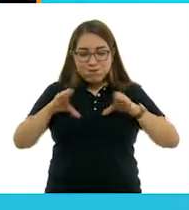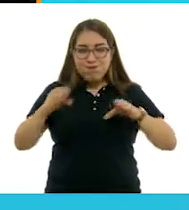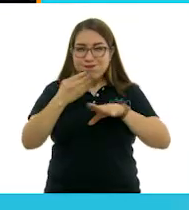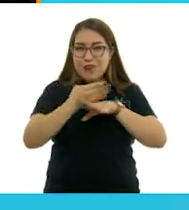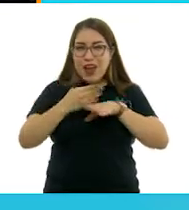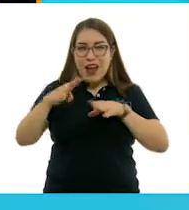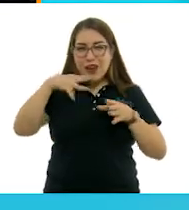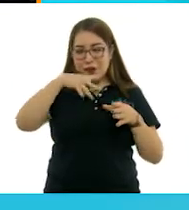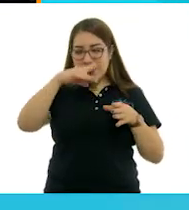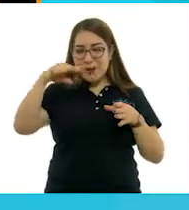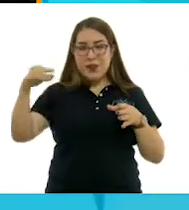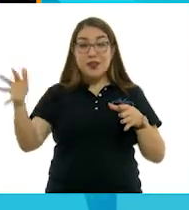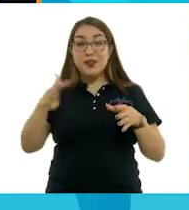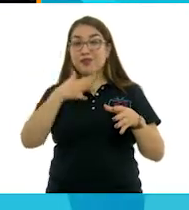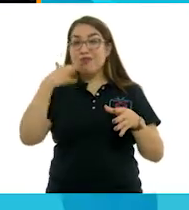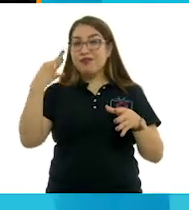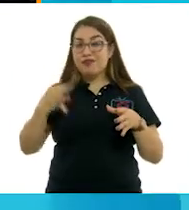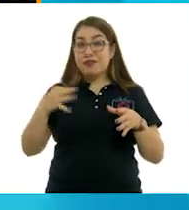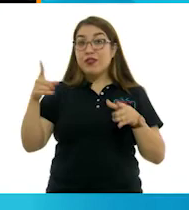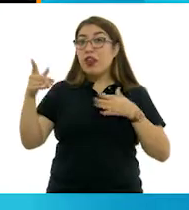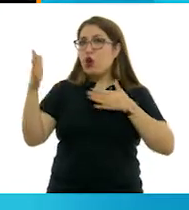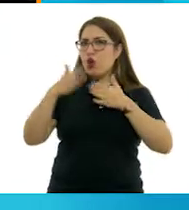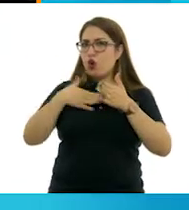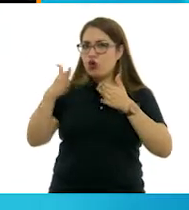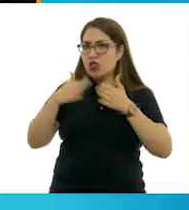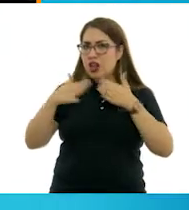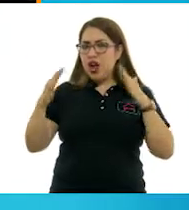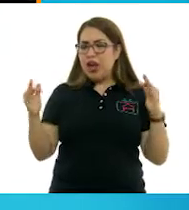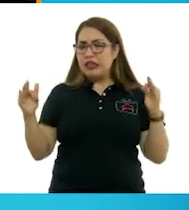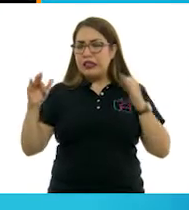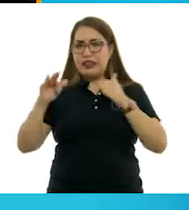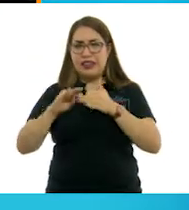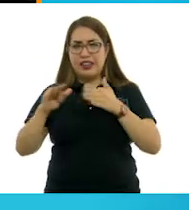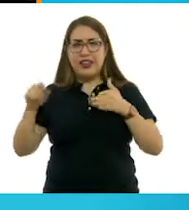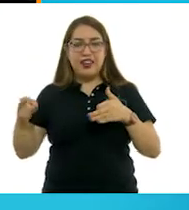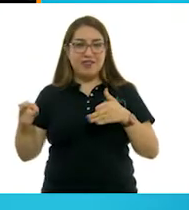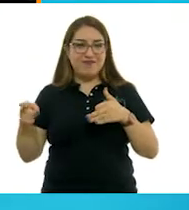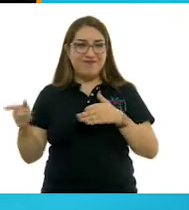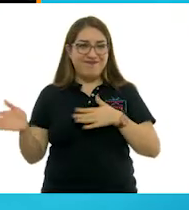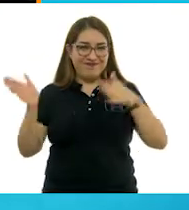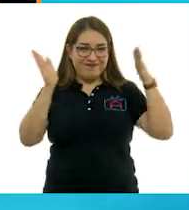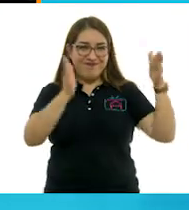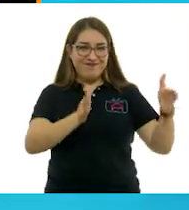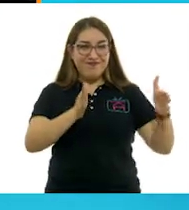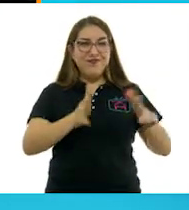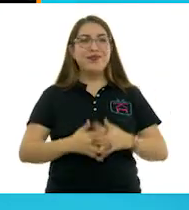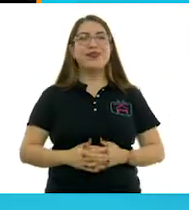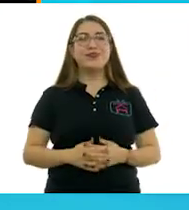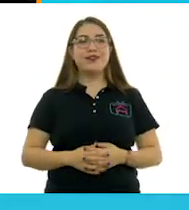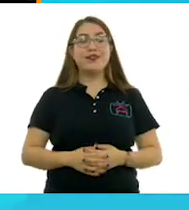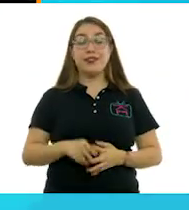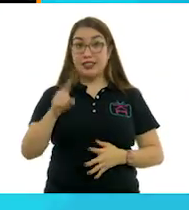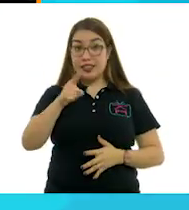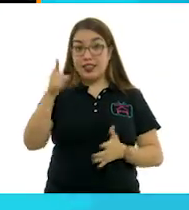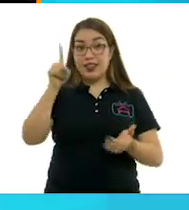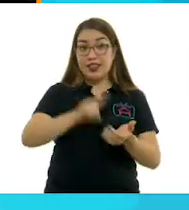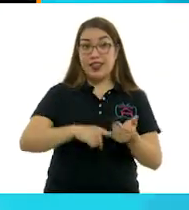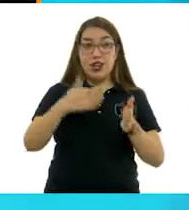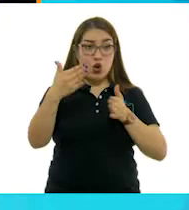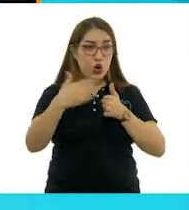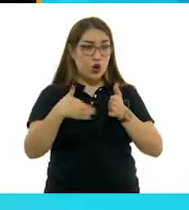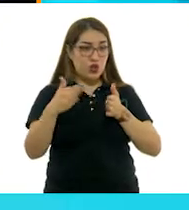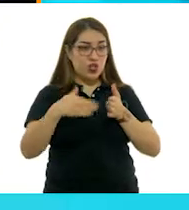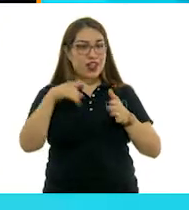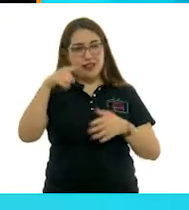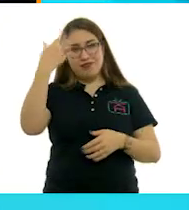rico! La cocina estaba muy cerquita, justo al lado del comedor. Y en la cocina, ya